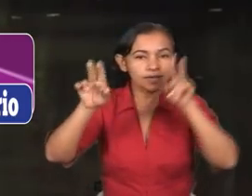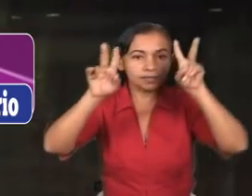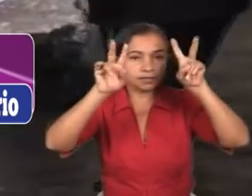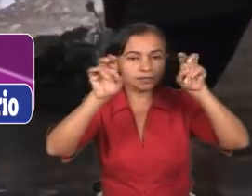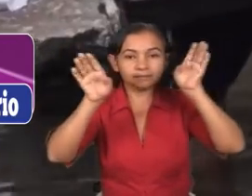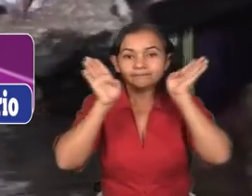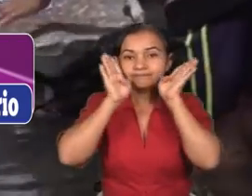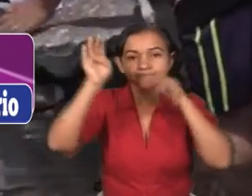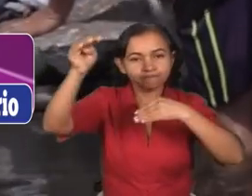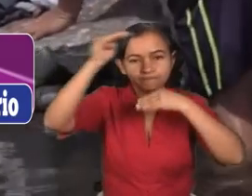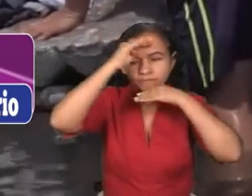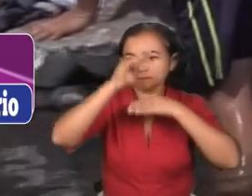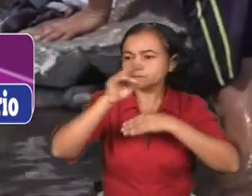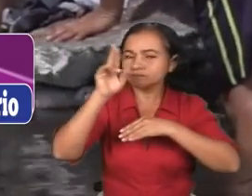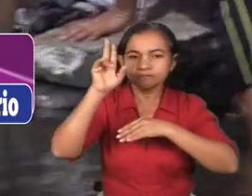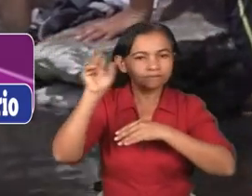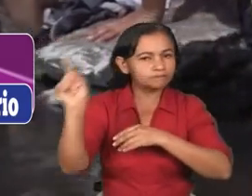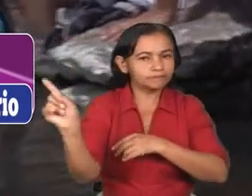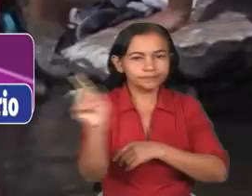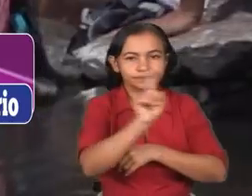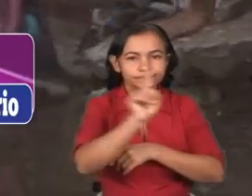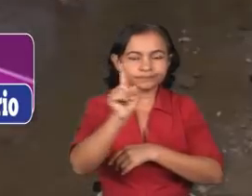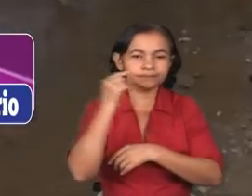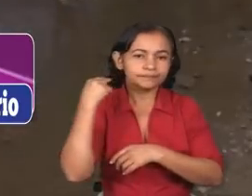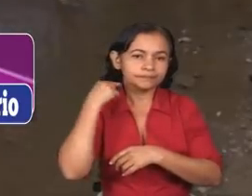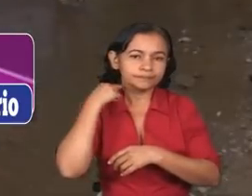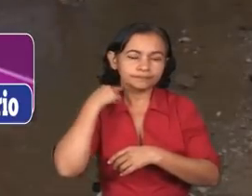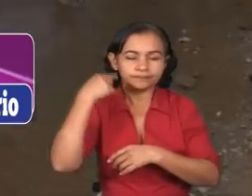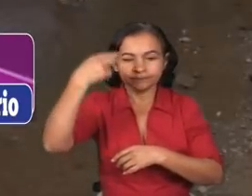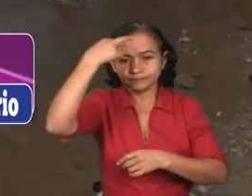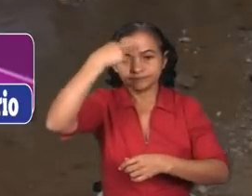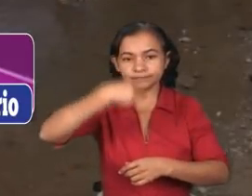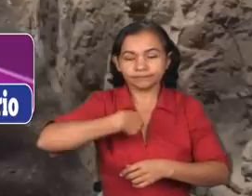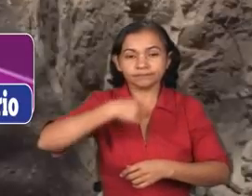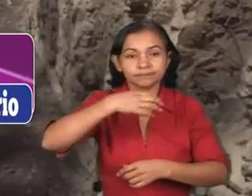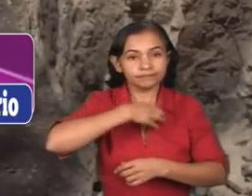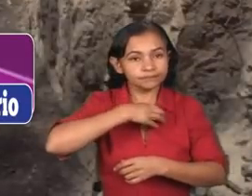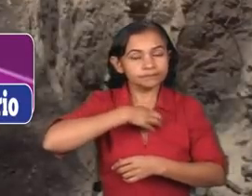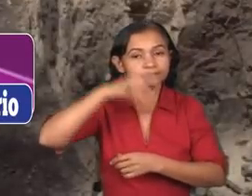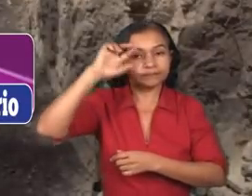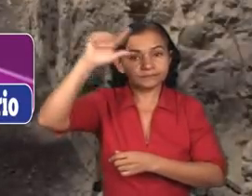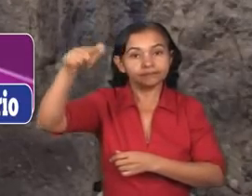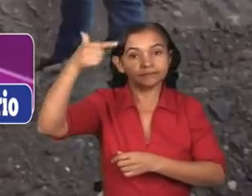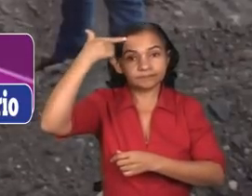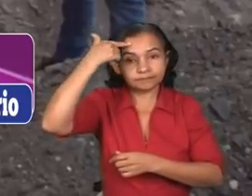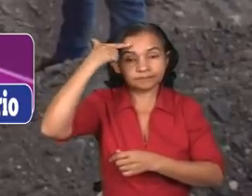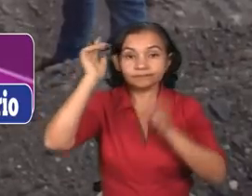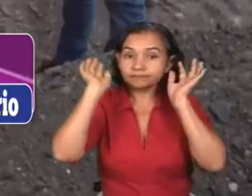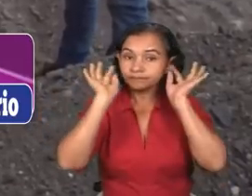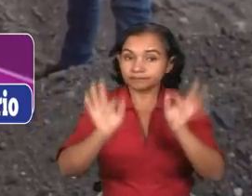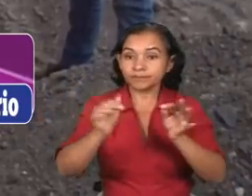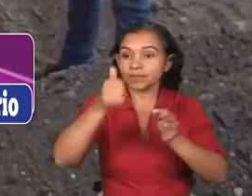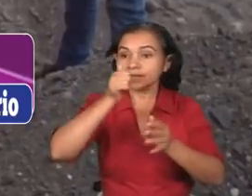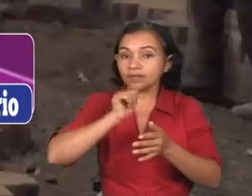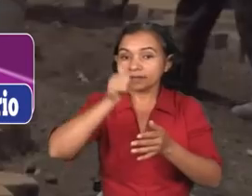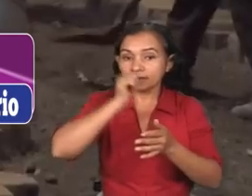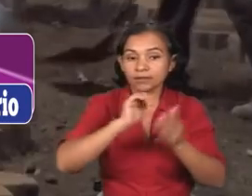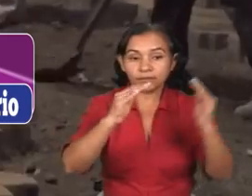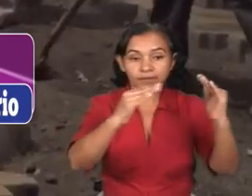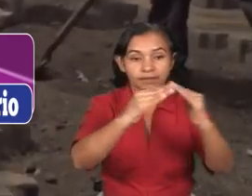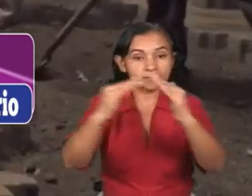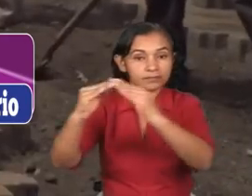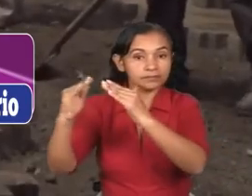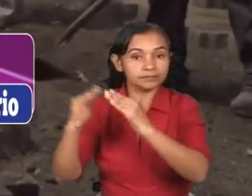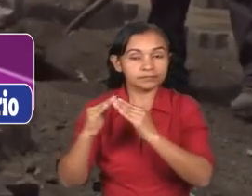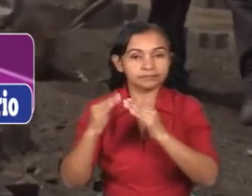privatización de ninguna forma y que será siempre responsabilidad del Estado su aseguramiento. A mí me parece entonces que desde ese punto